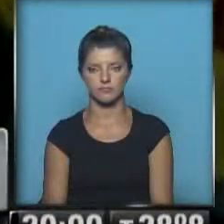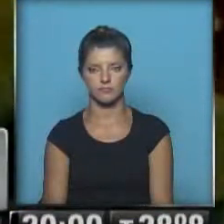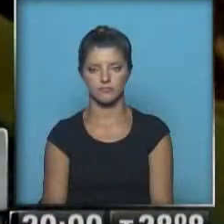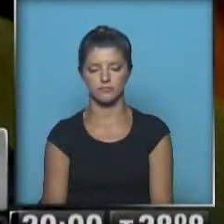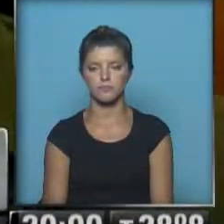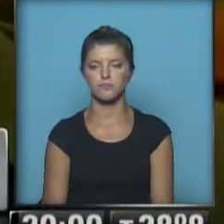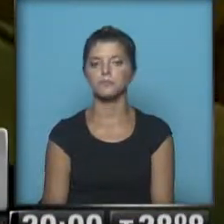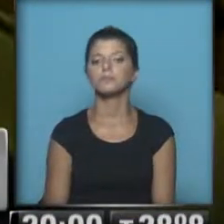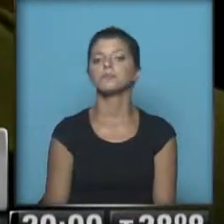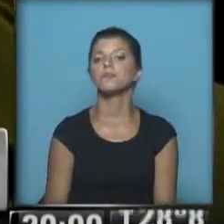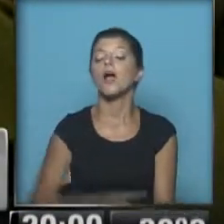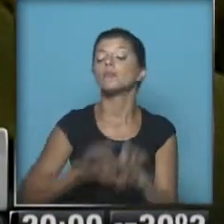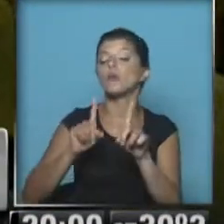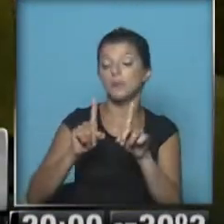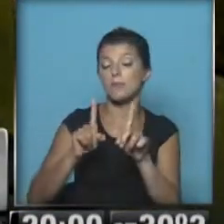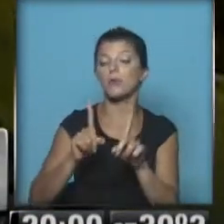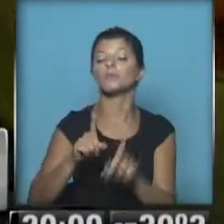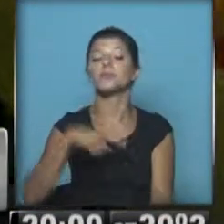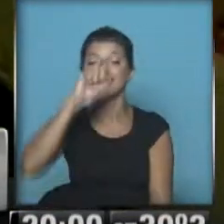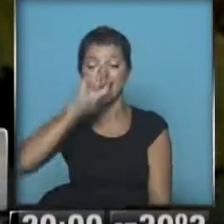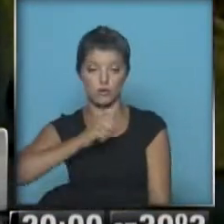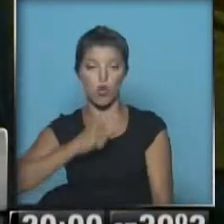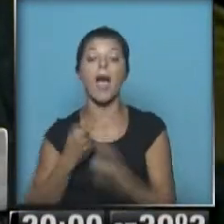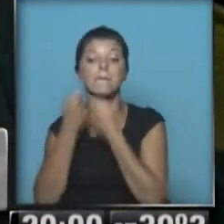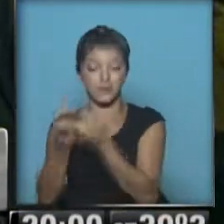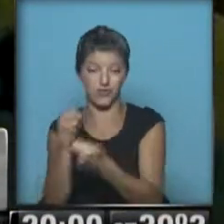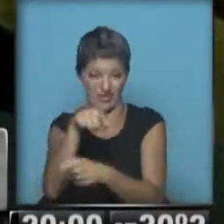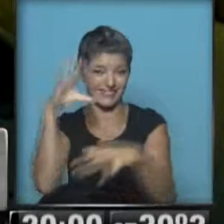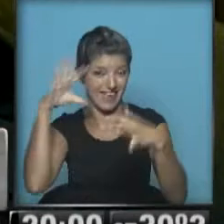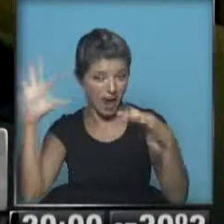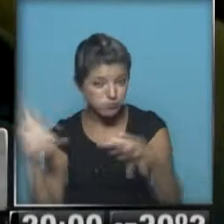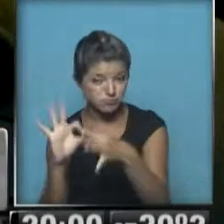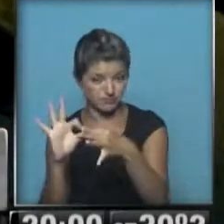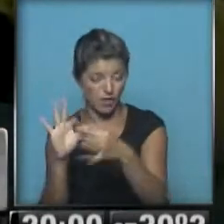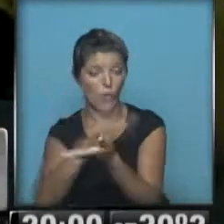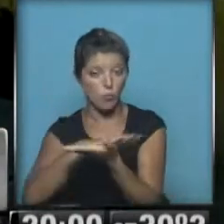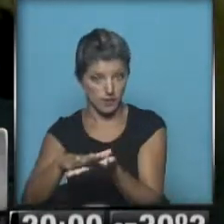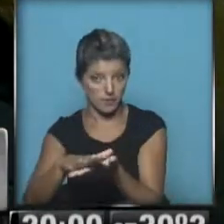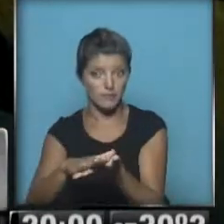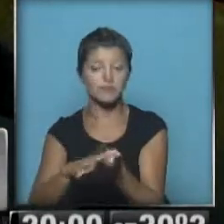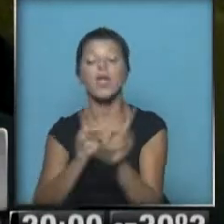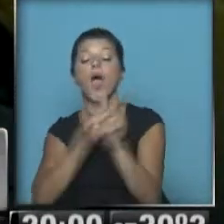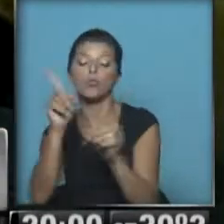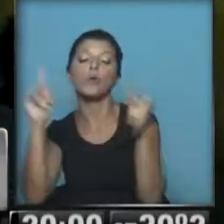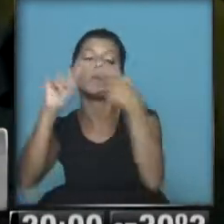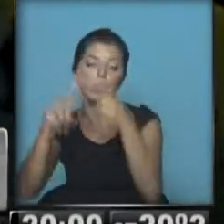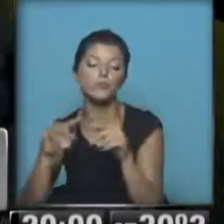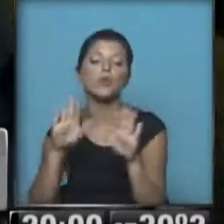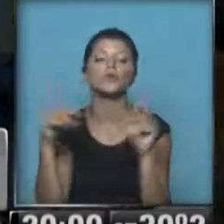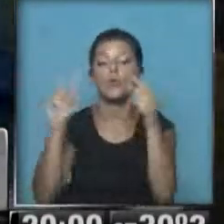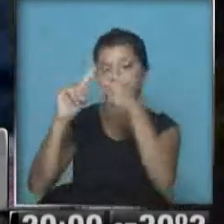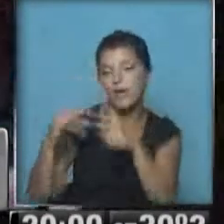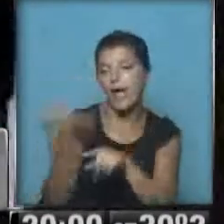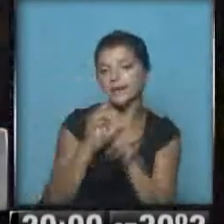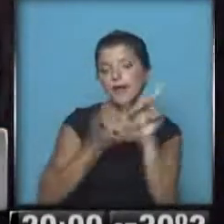En tanto, De la Rúa apoyó la alianza del radicalismo con el PRO. Consultado sobre cuáles son las similitudes o diferencias que cree que hay entre